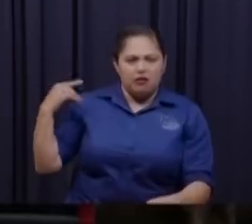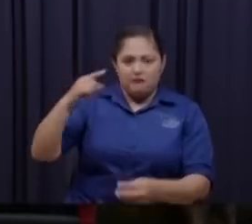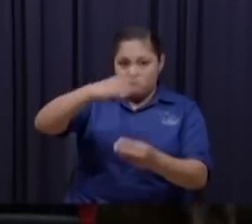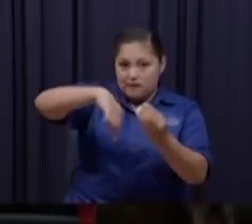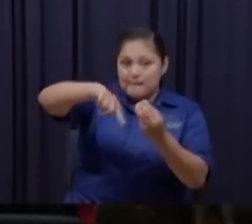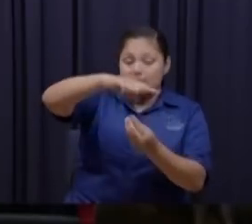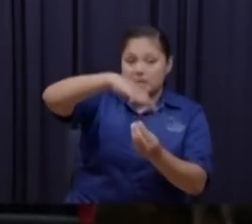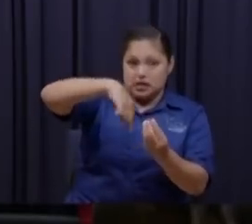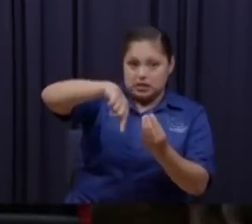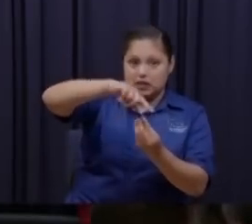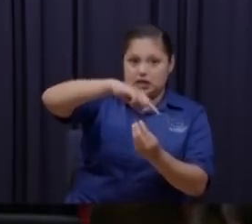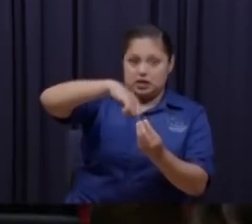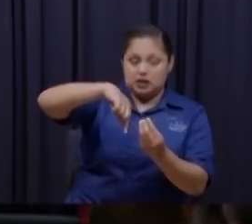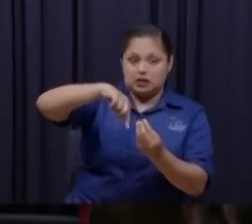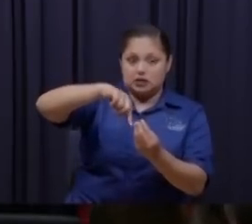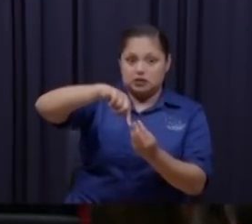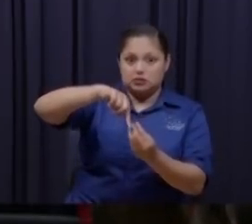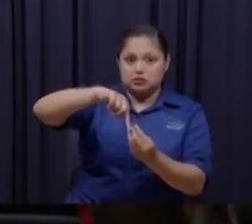familiares incluso